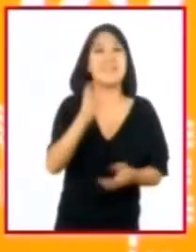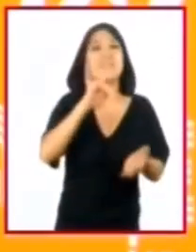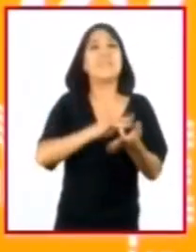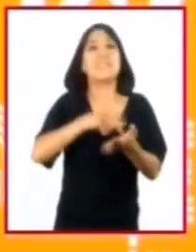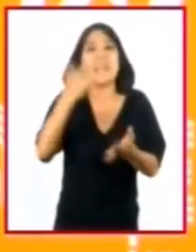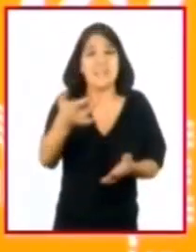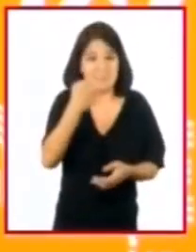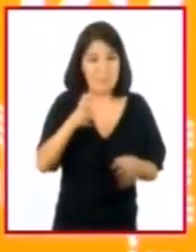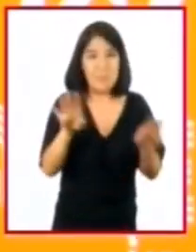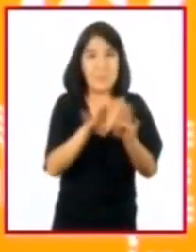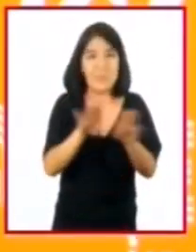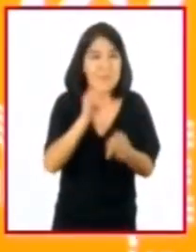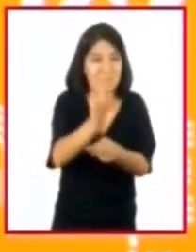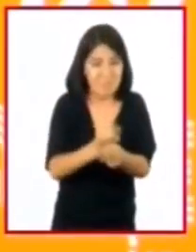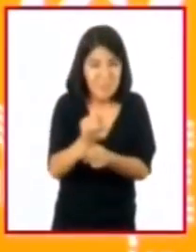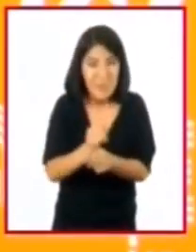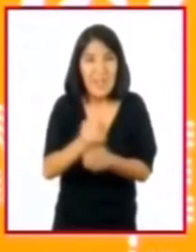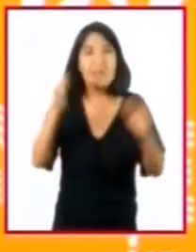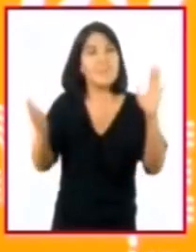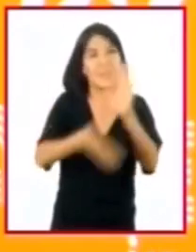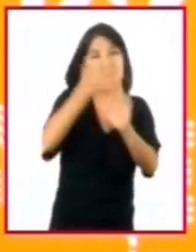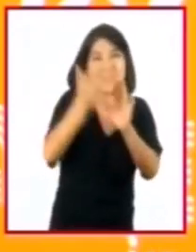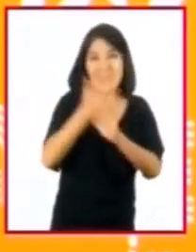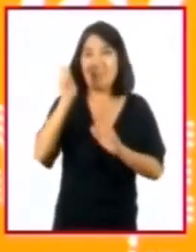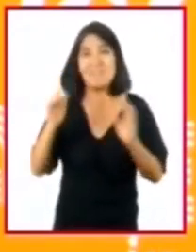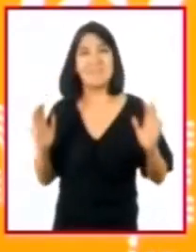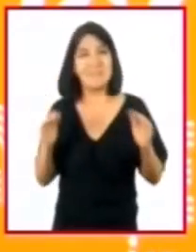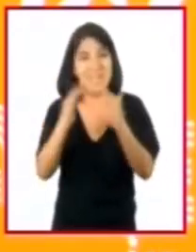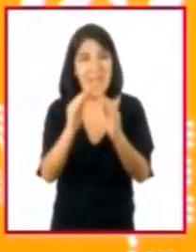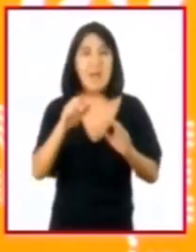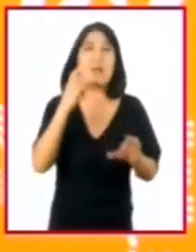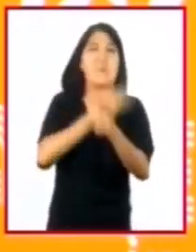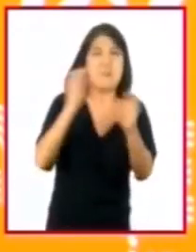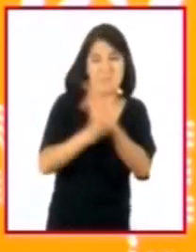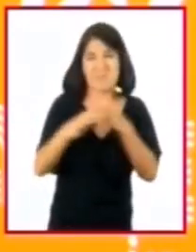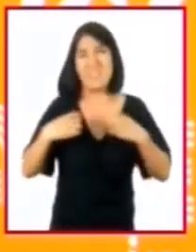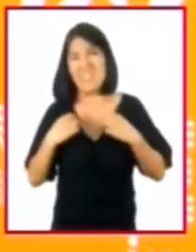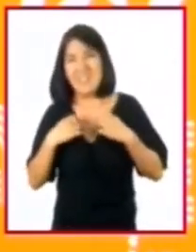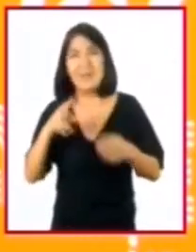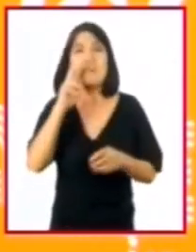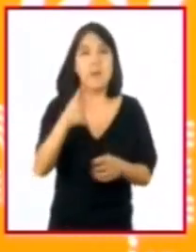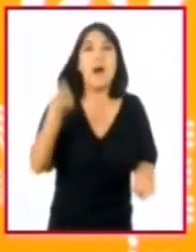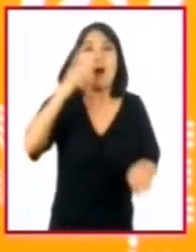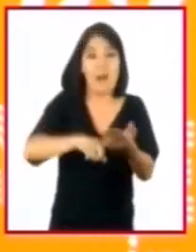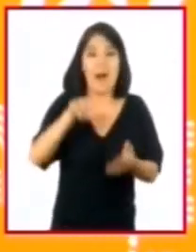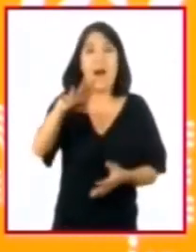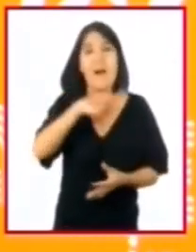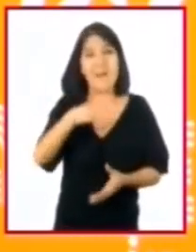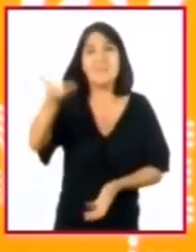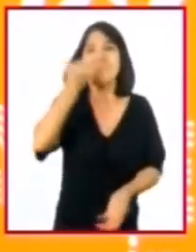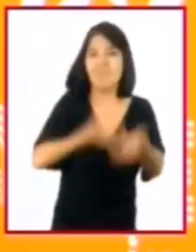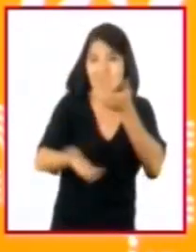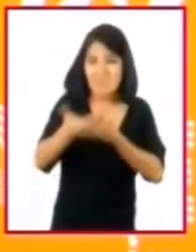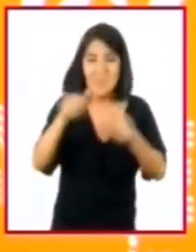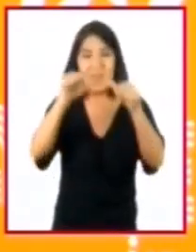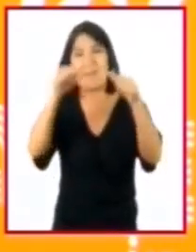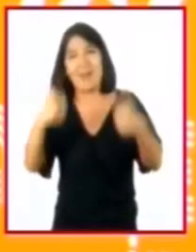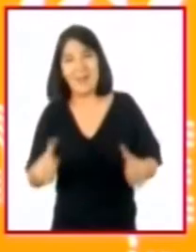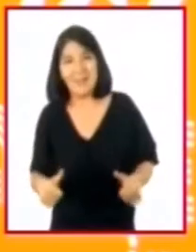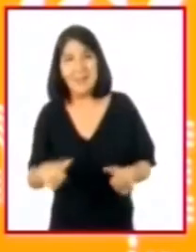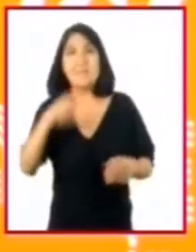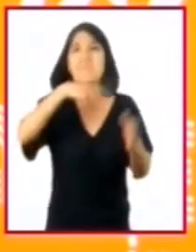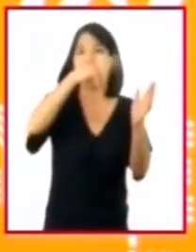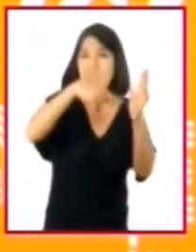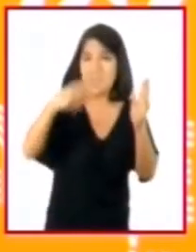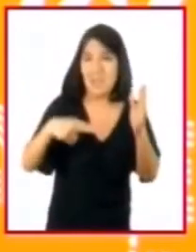diferentes vestigios de objetos y construcciones, hoy podemos saber que dentro de las ciudades había comerciantes, artesanos,